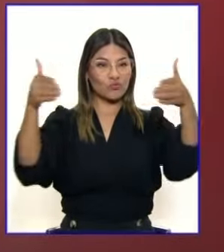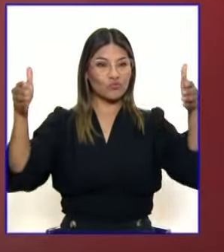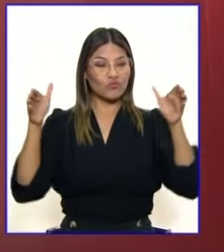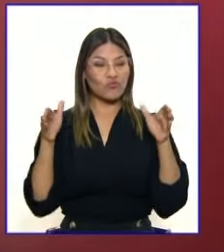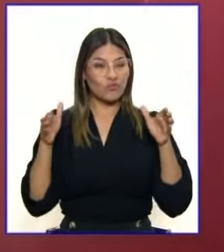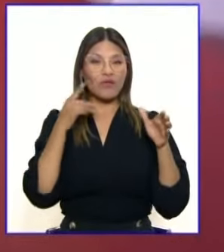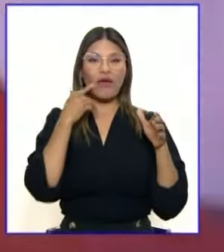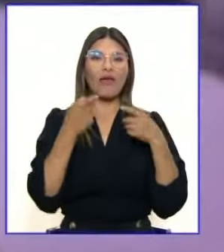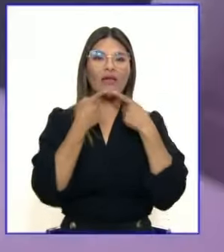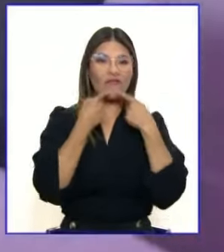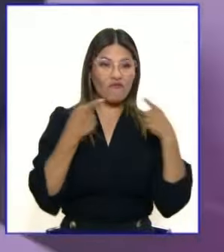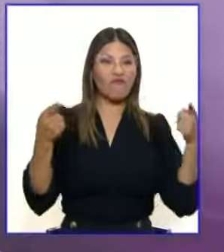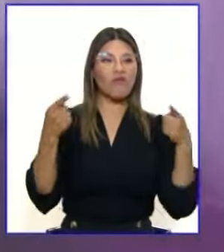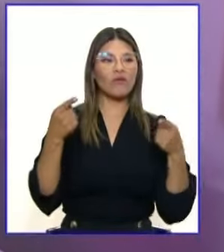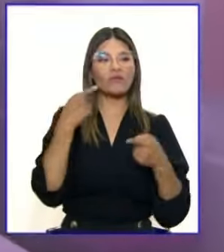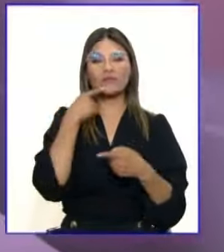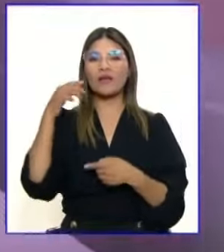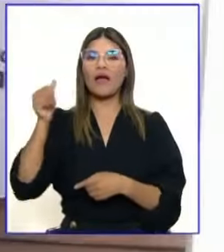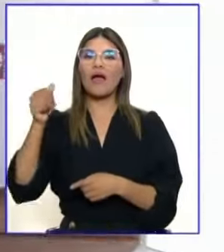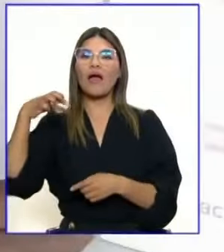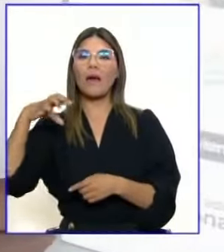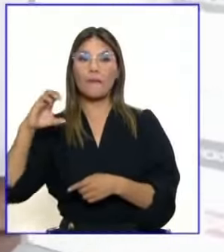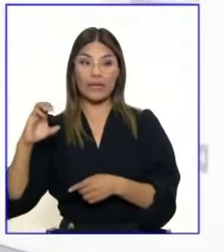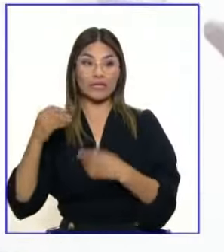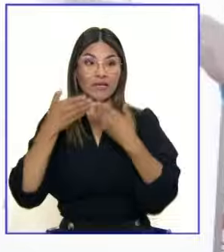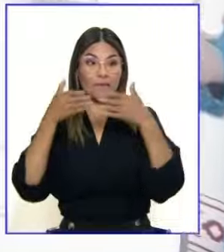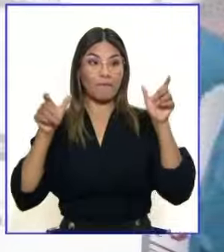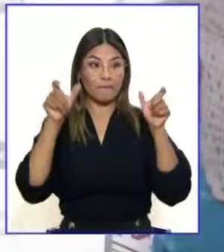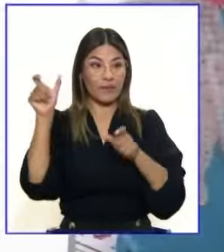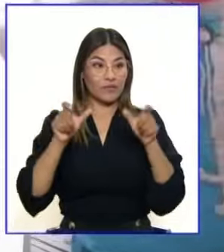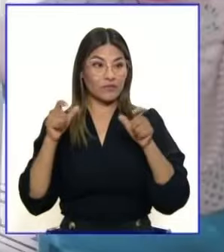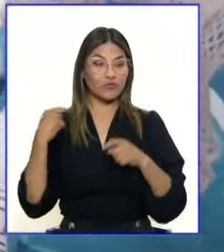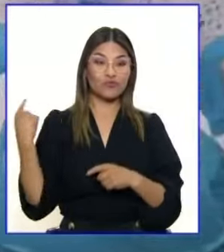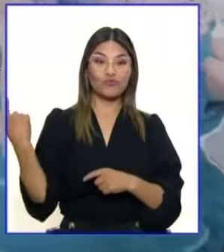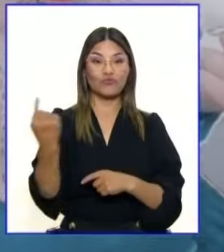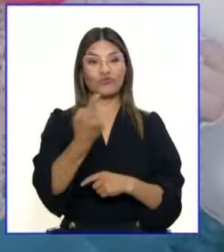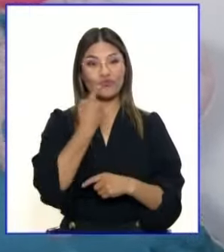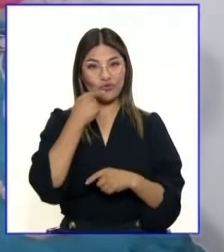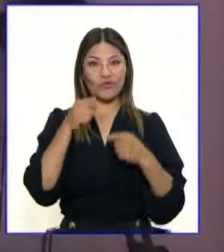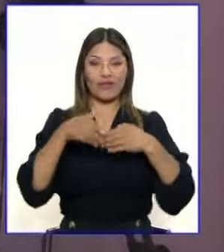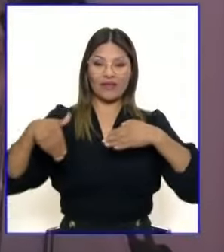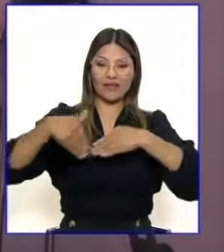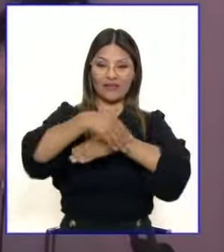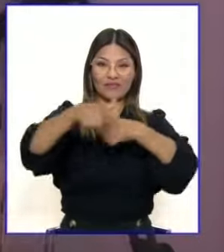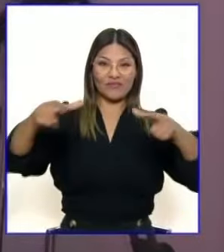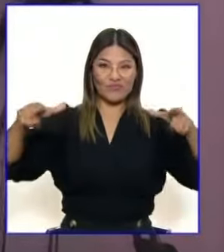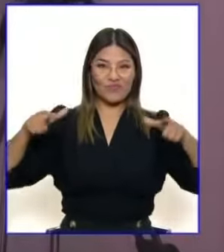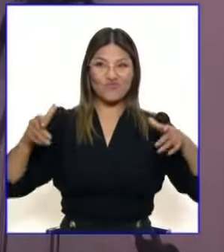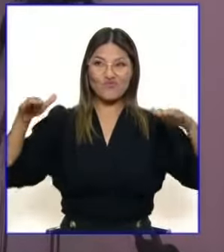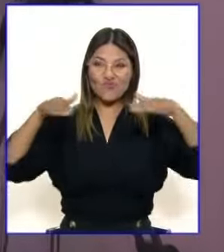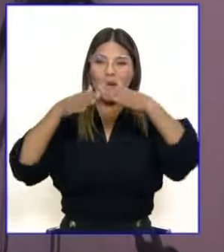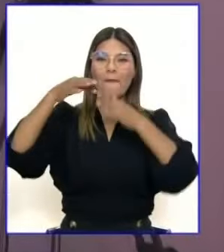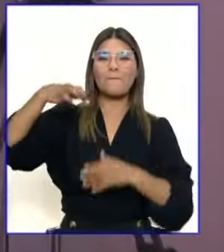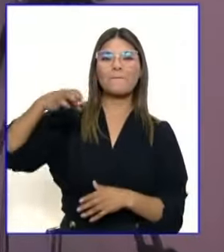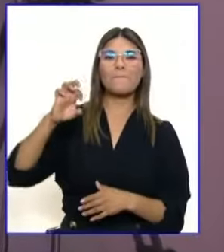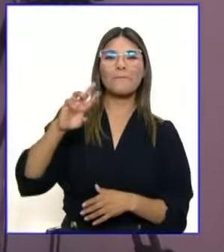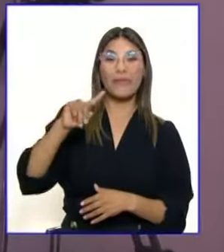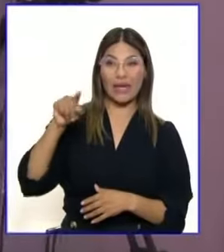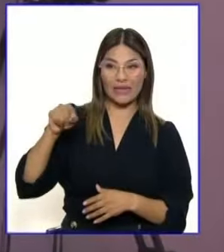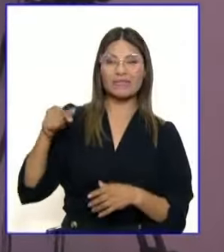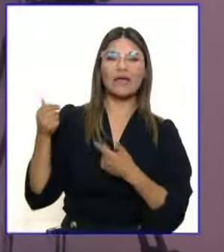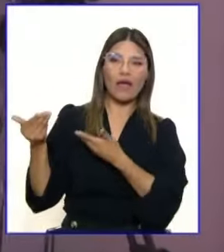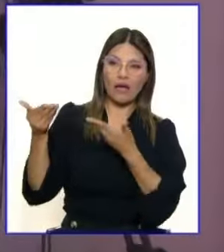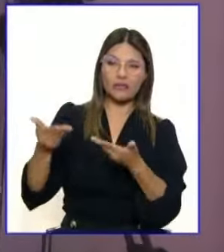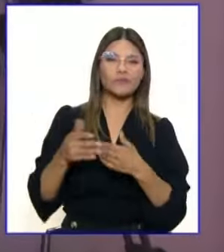Perú, instalada en la Feria APEC Ciudadano, que se realiza en el Puricultorio Pérez Araníbar. Hemos armado un pequeño museo para